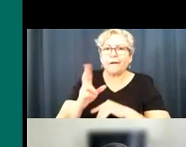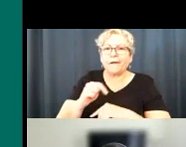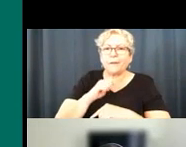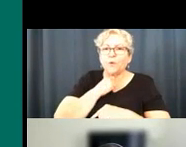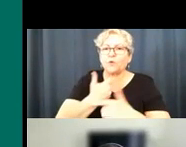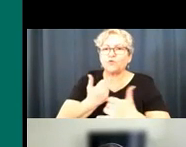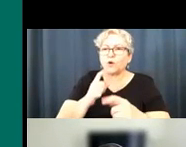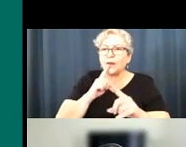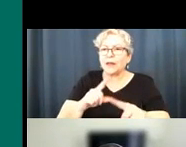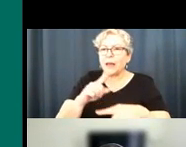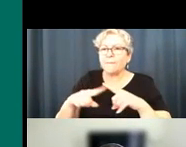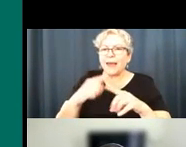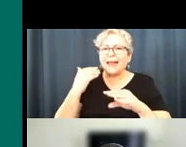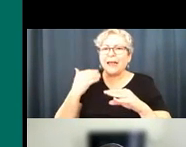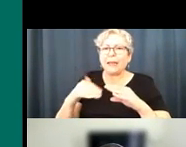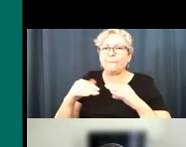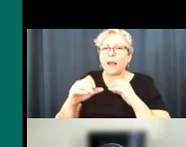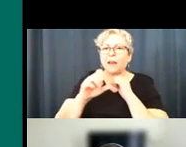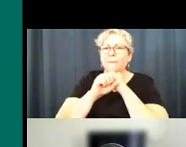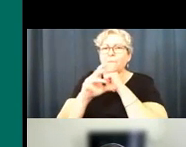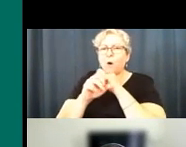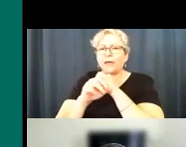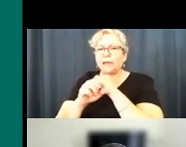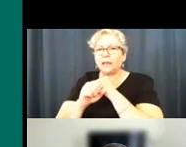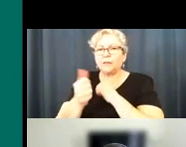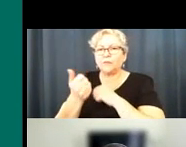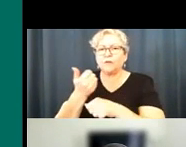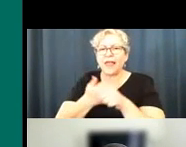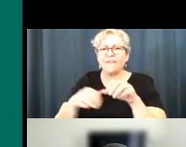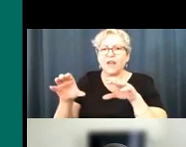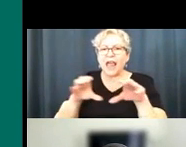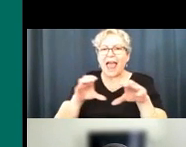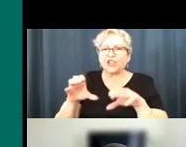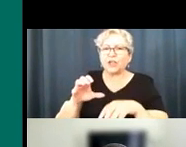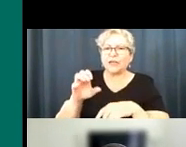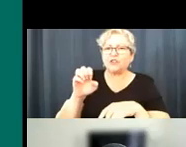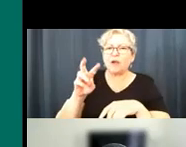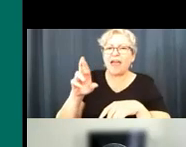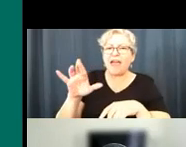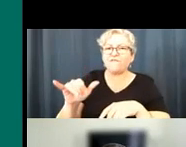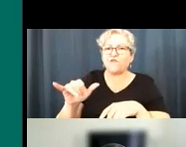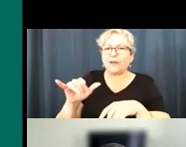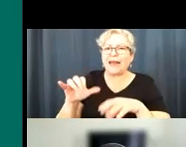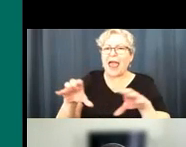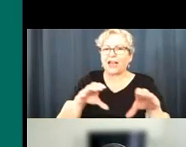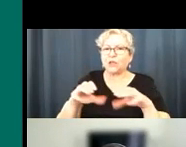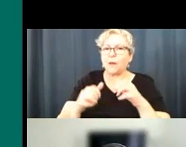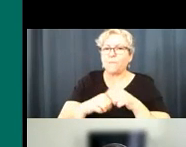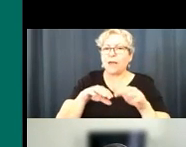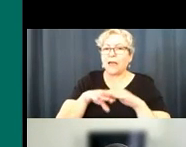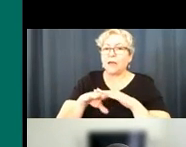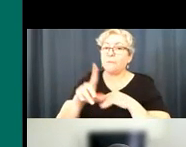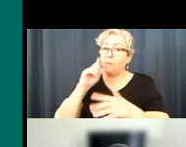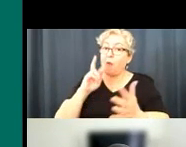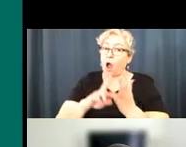estaba tratando de contestar sobre el mercadeo de email. So, every action es el más